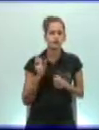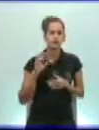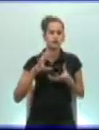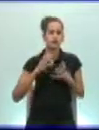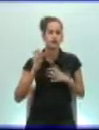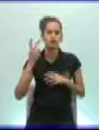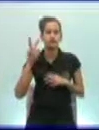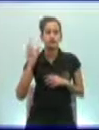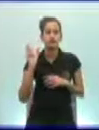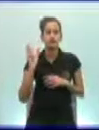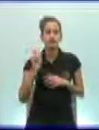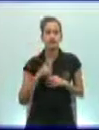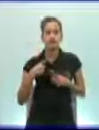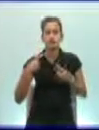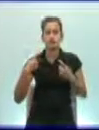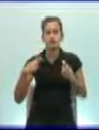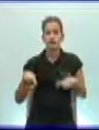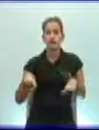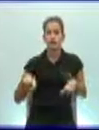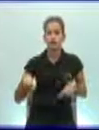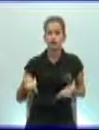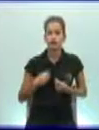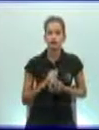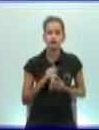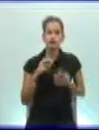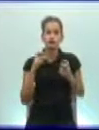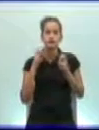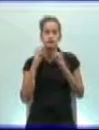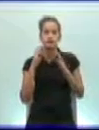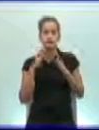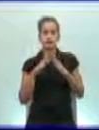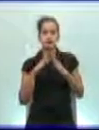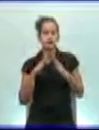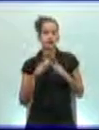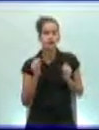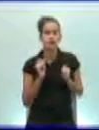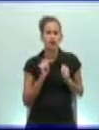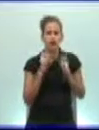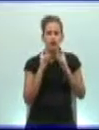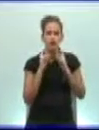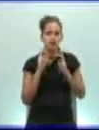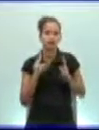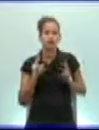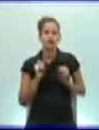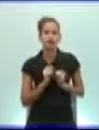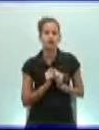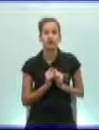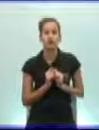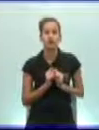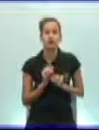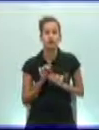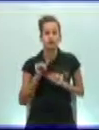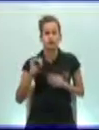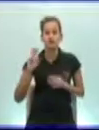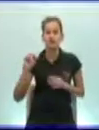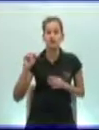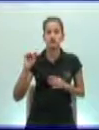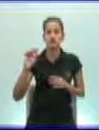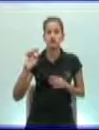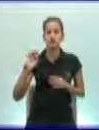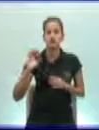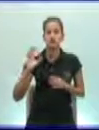anteriores son escapó, vivirían e inclinada. Vamos a ver, la forma verbal